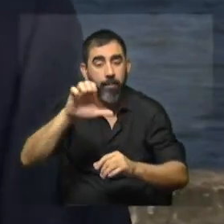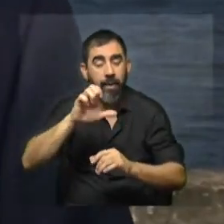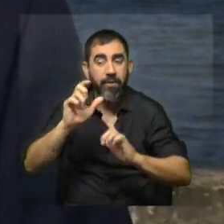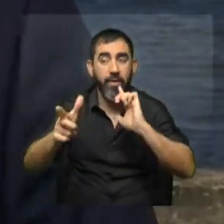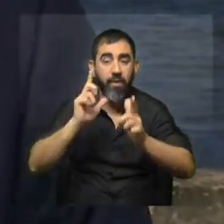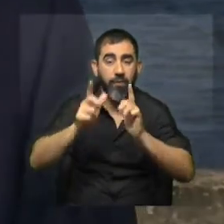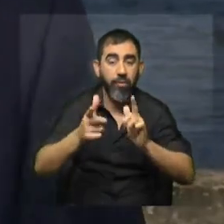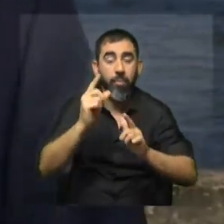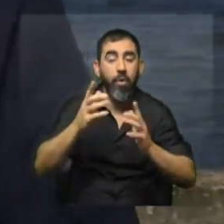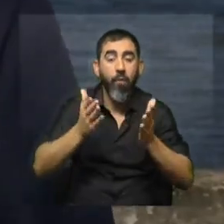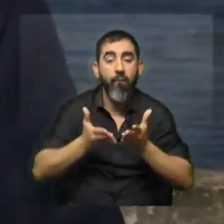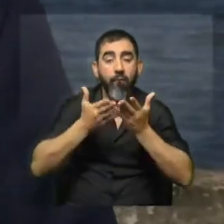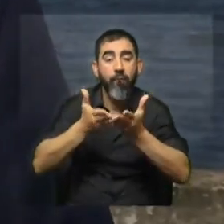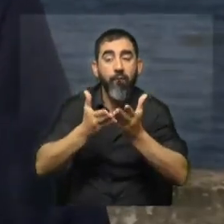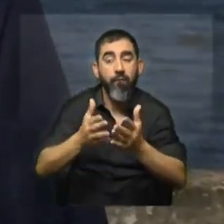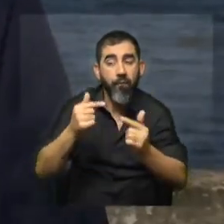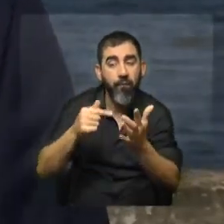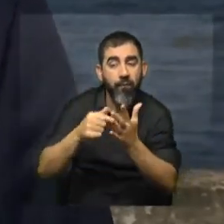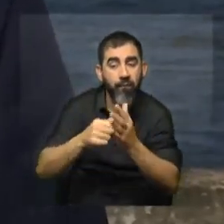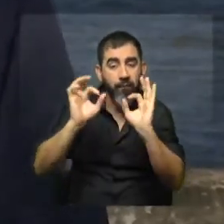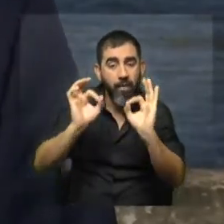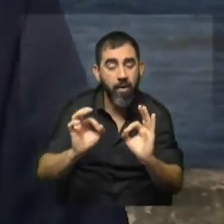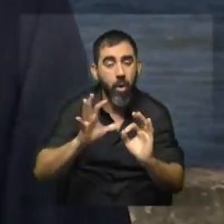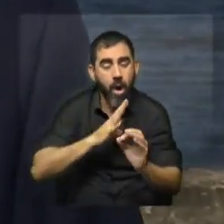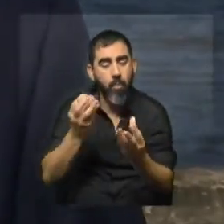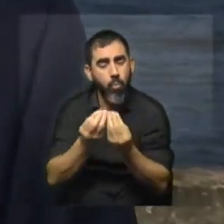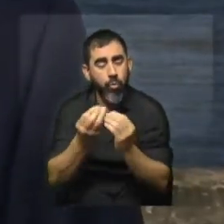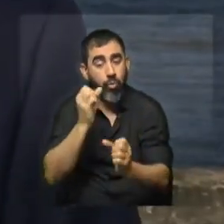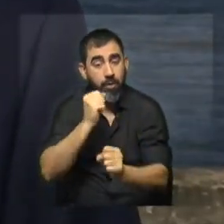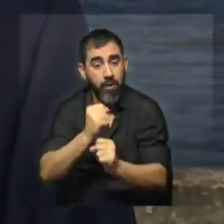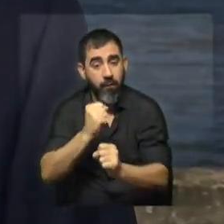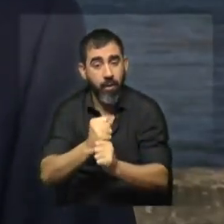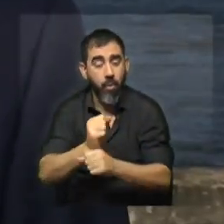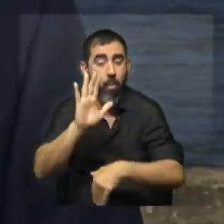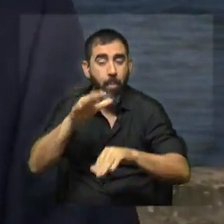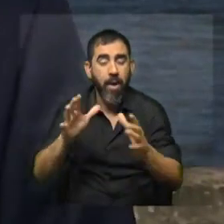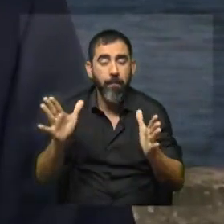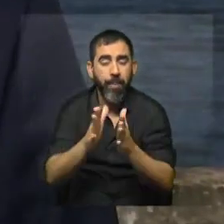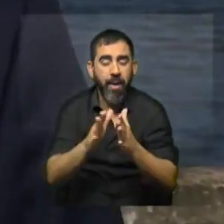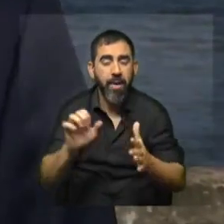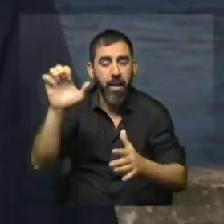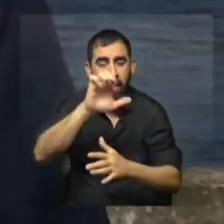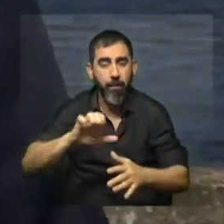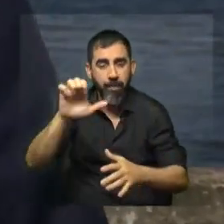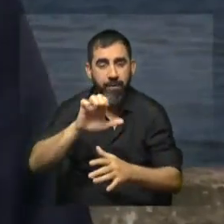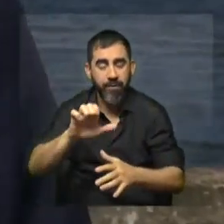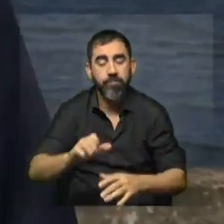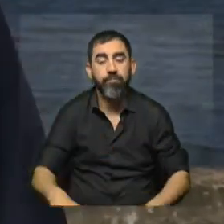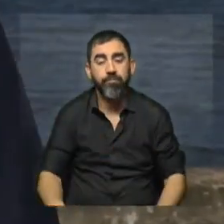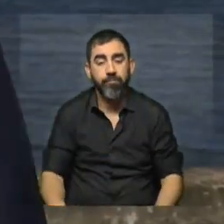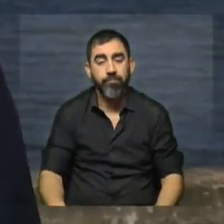recreativo, pero el de cruceros específicamente genera una cantidad de puestos de trabajo, sobre todo de pequeñas y medianas empresas, ¿no?